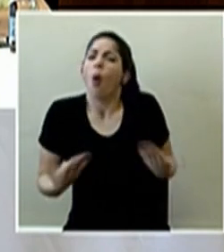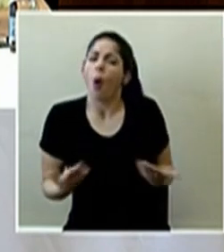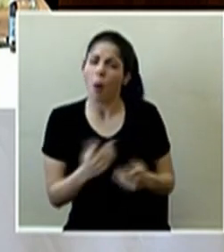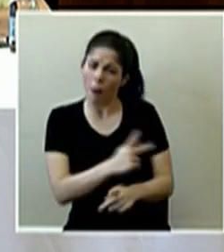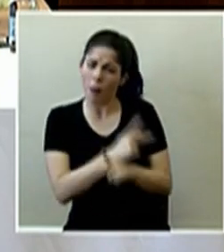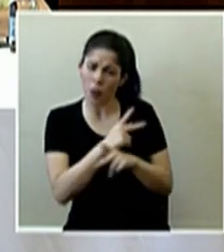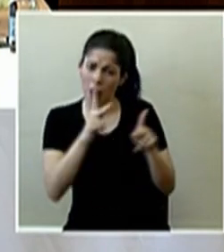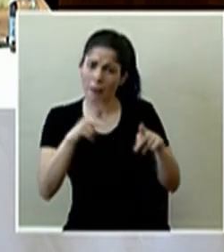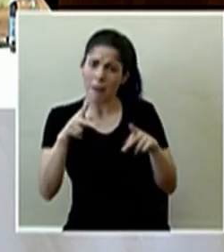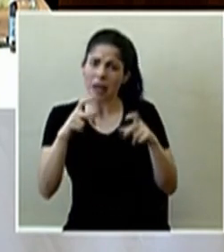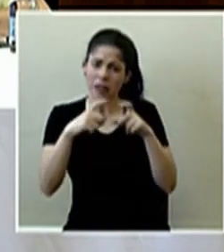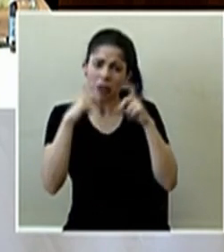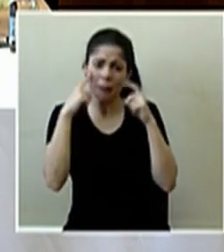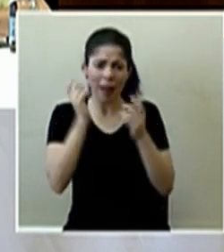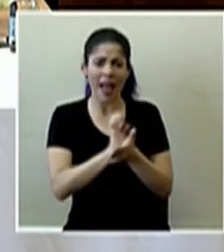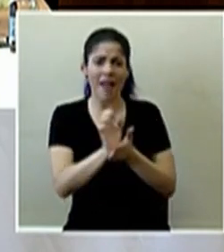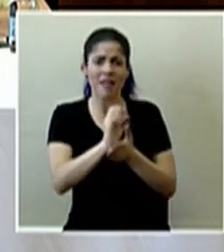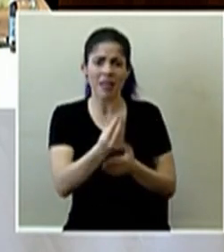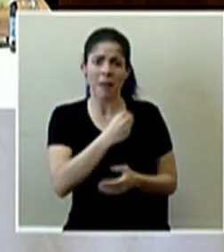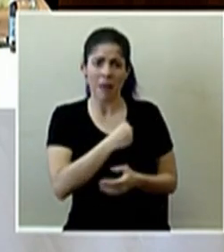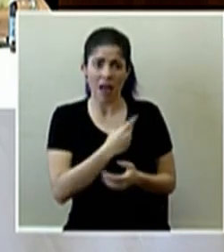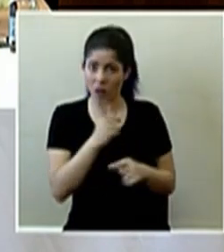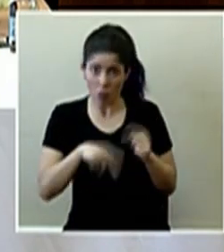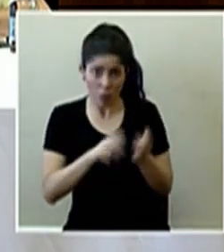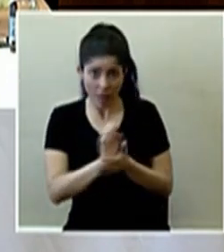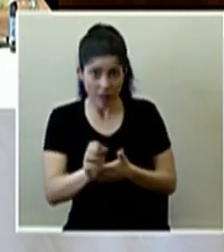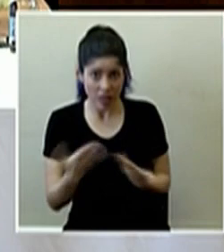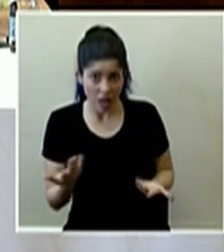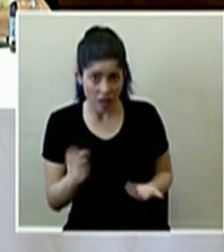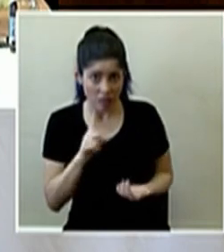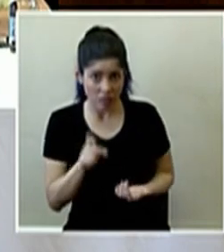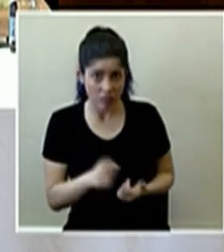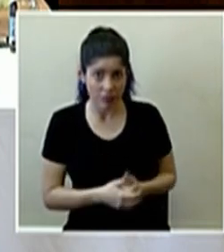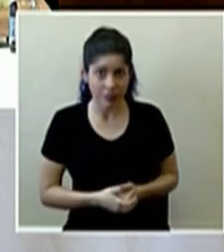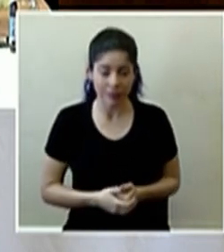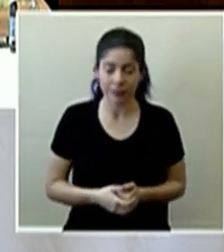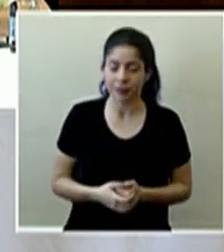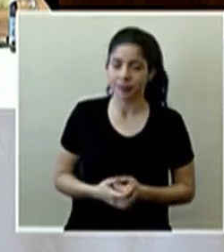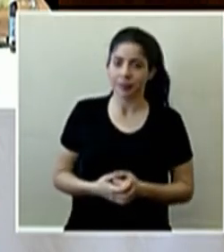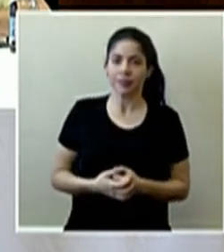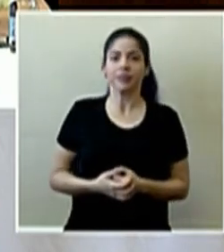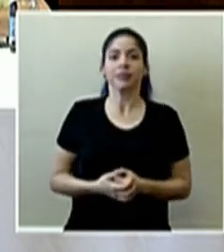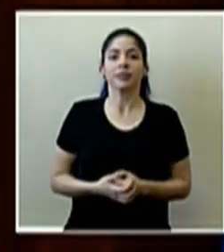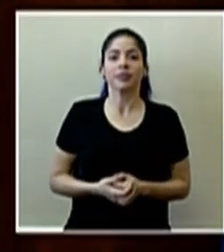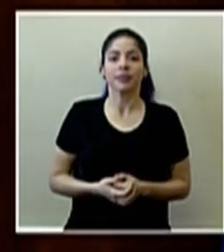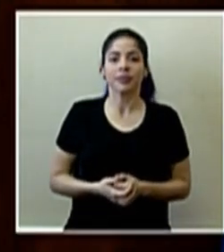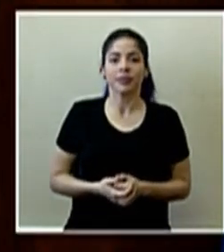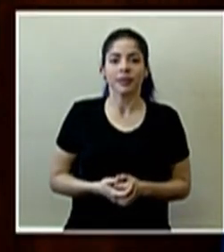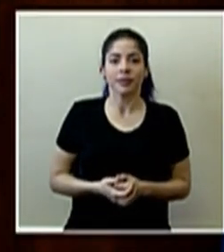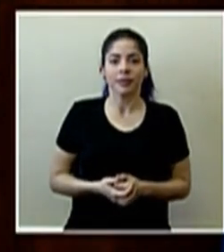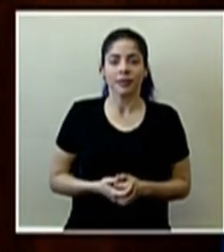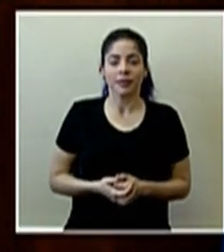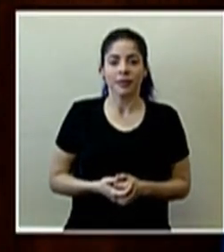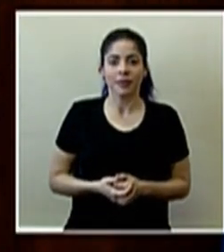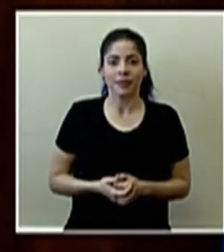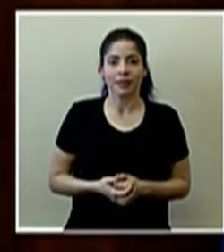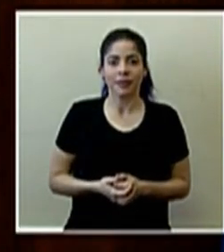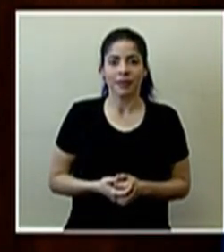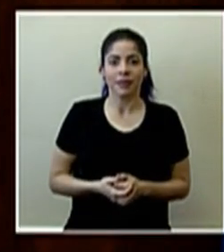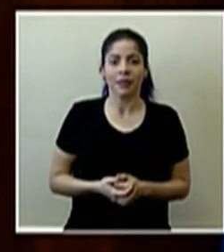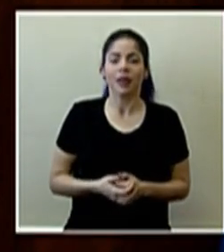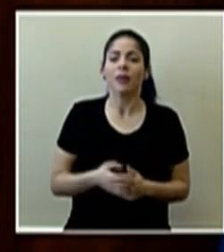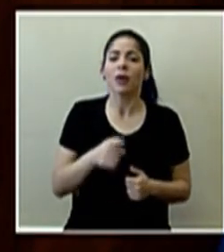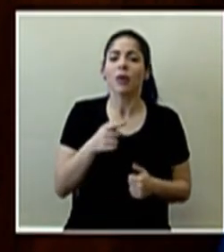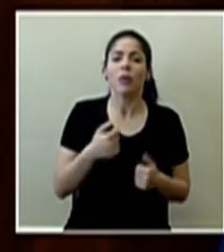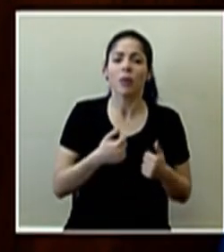al personal para evitar que sea contagiado o no hay manera? Amigo,